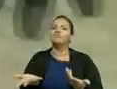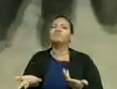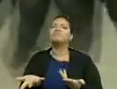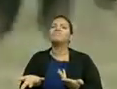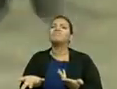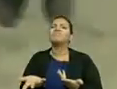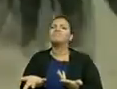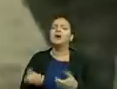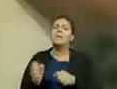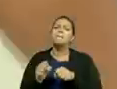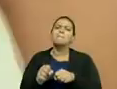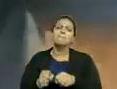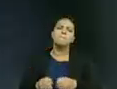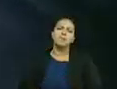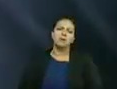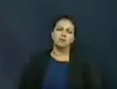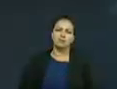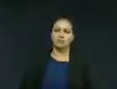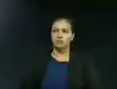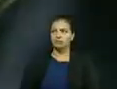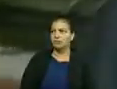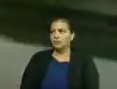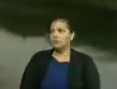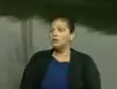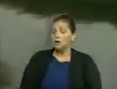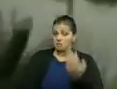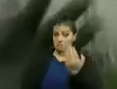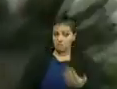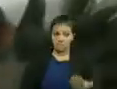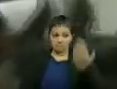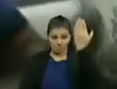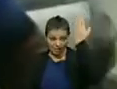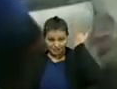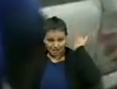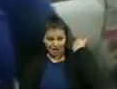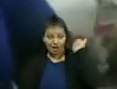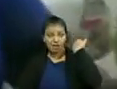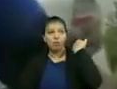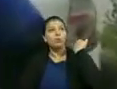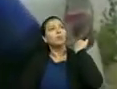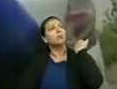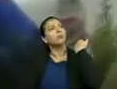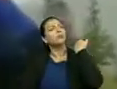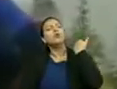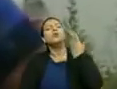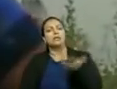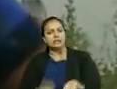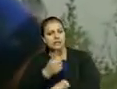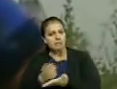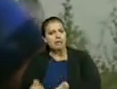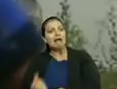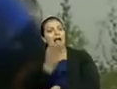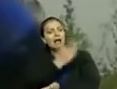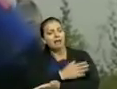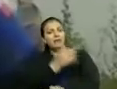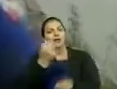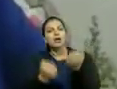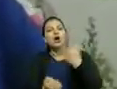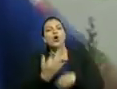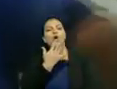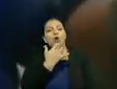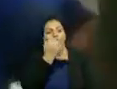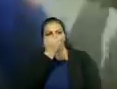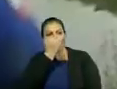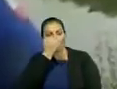pasado antes? Ha habido muertos también. Dicen que ha habido muertos. Antes hubo ya 4 accidentes. Ayer, la semana pasada, un carrito rojo se murió uno.